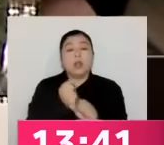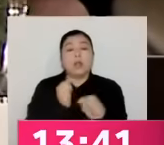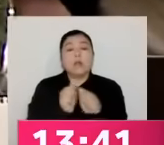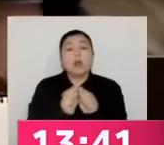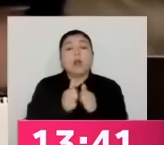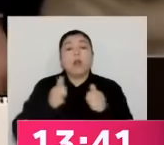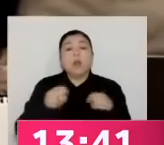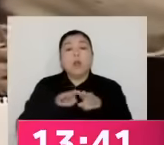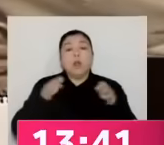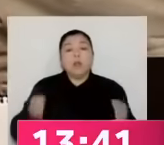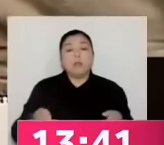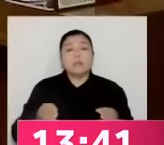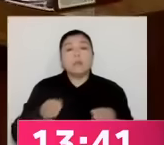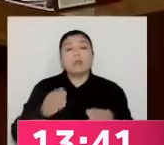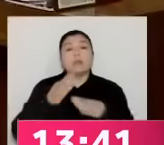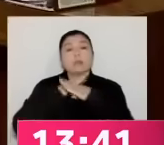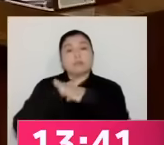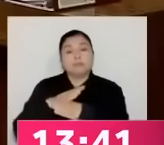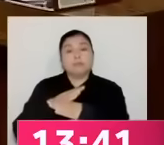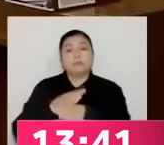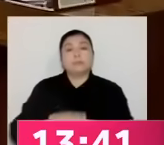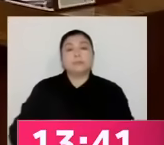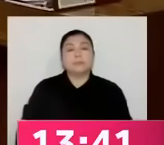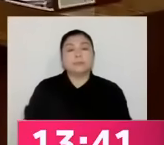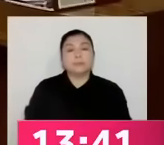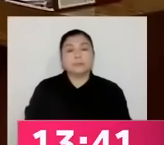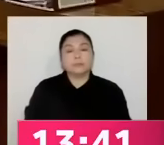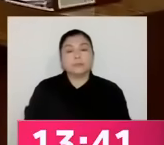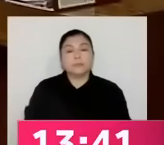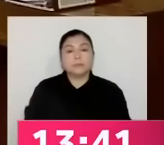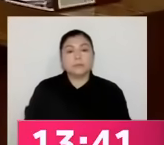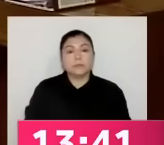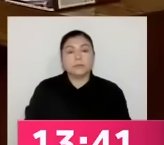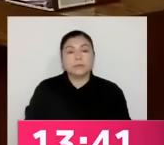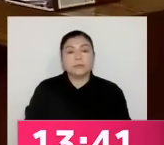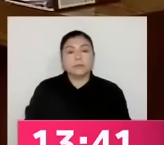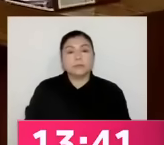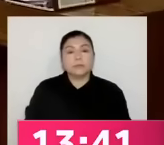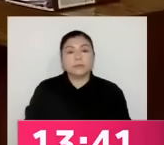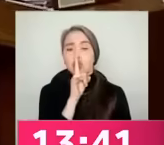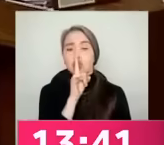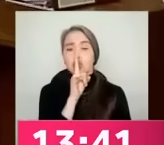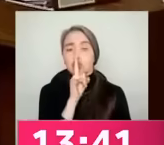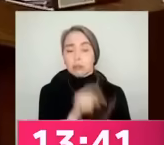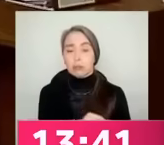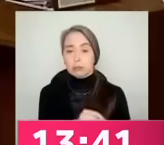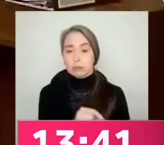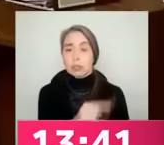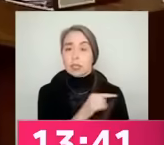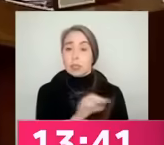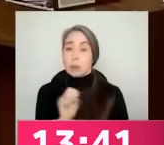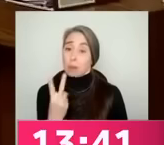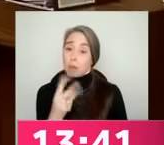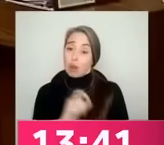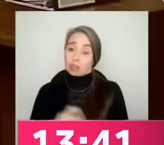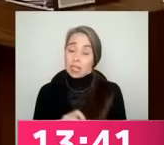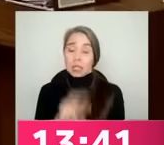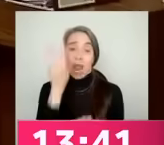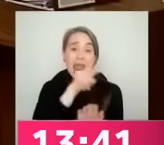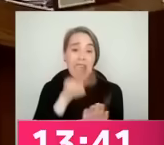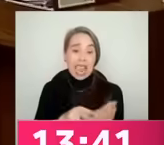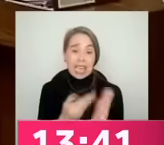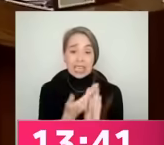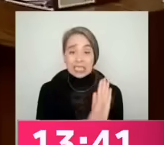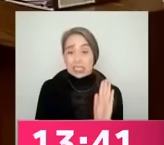contra de esta censura porque dijo que encontraba muy buena persona a Carol Cariola, y no solamente eso, sino que dijo que Cariola había sido una de las